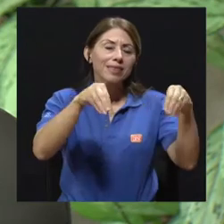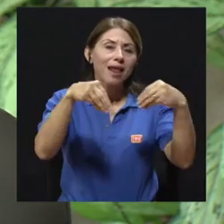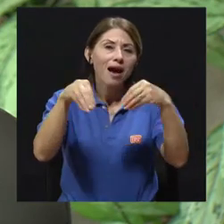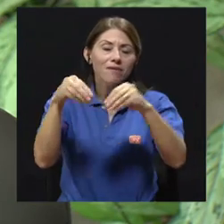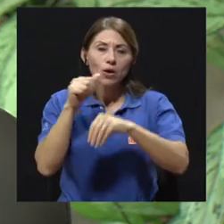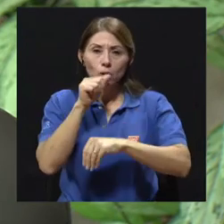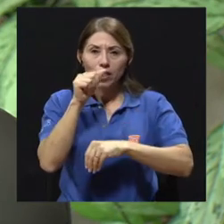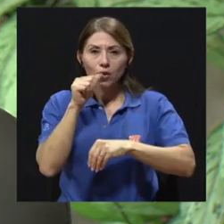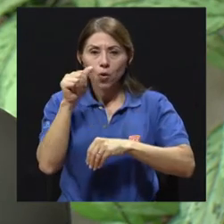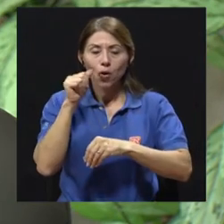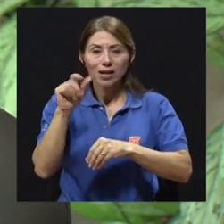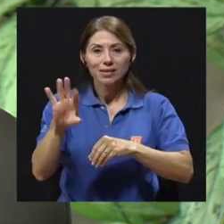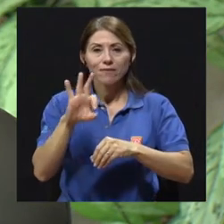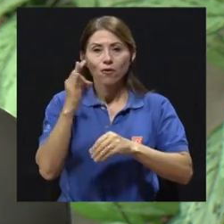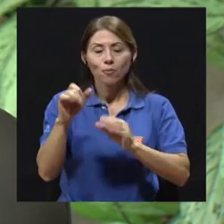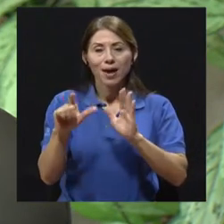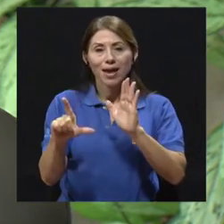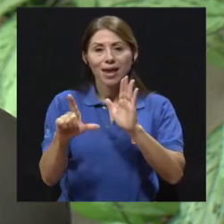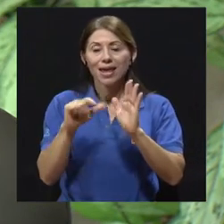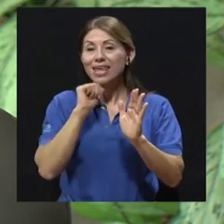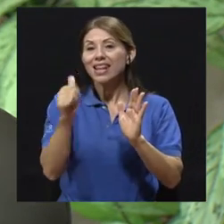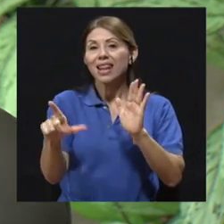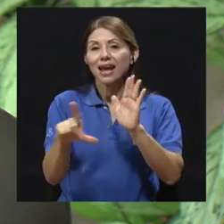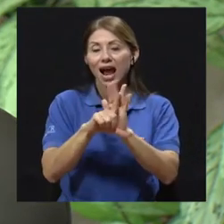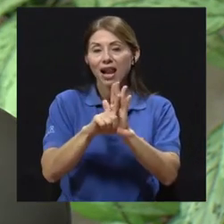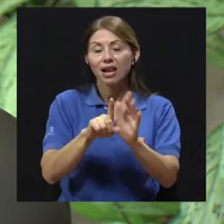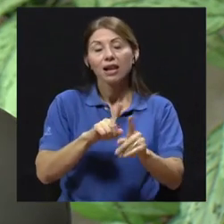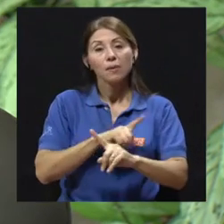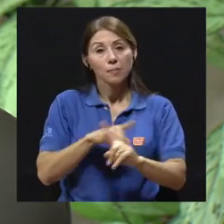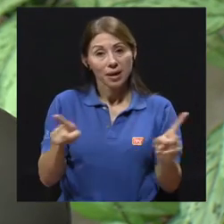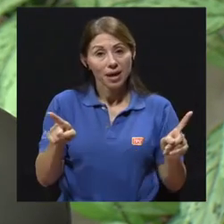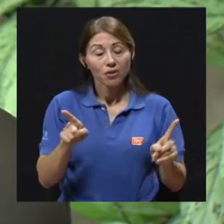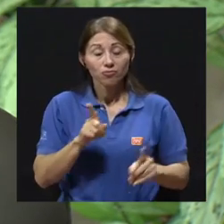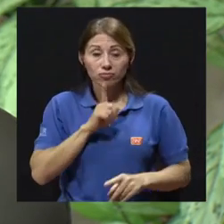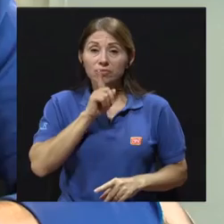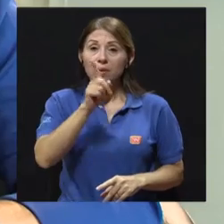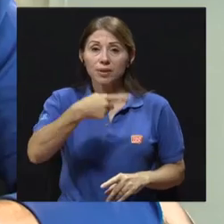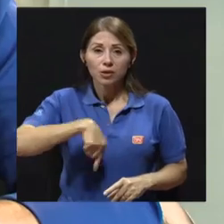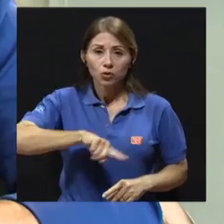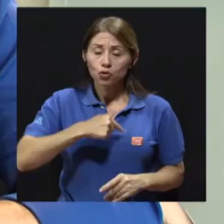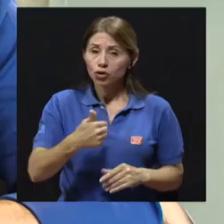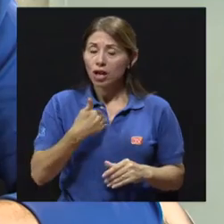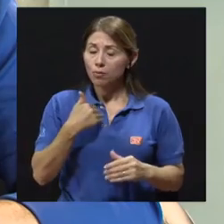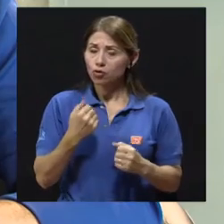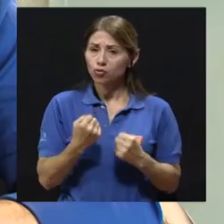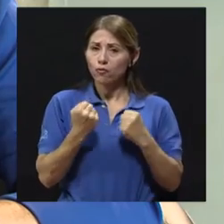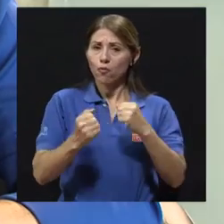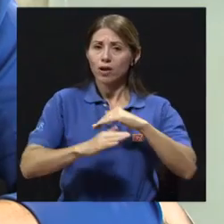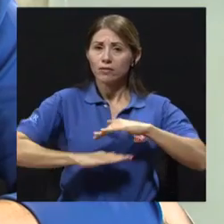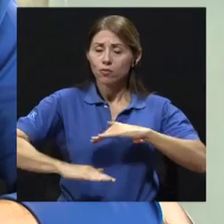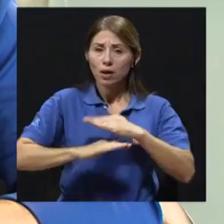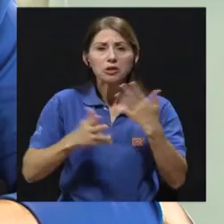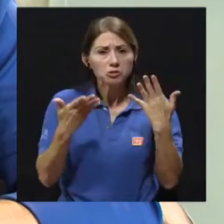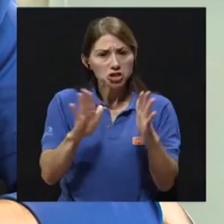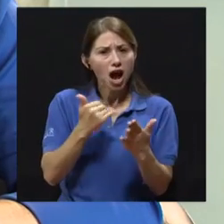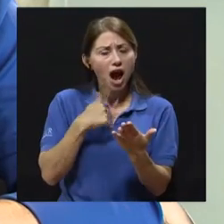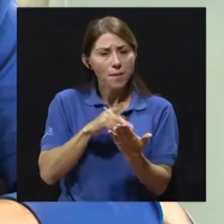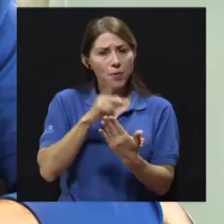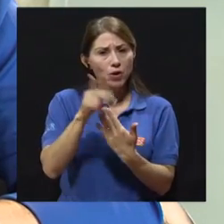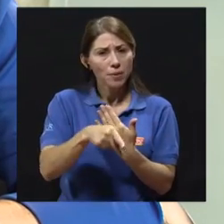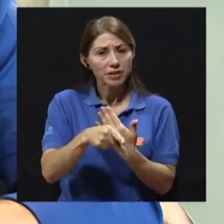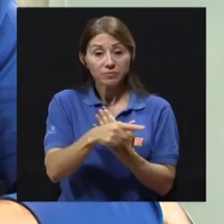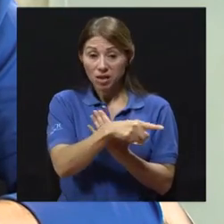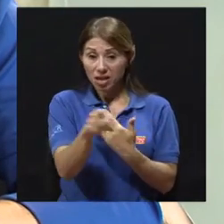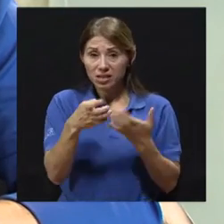tráfico ilícito de drogas, ¿verdad?, pero en el caso que nos compete sí tenemos fuerte fundamento porque existen programas y